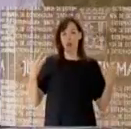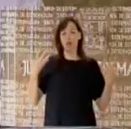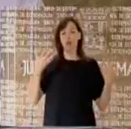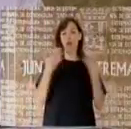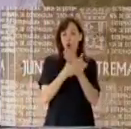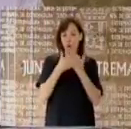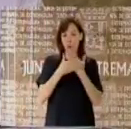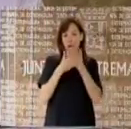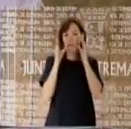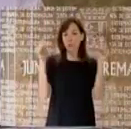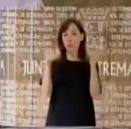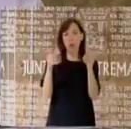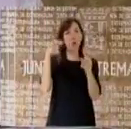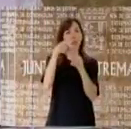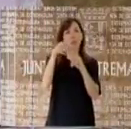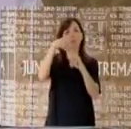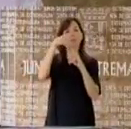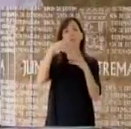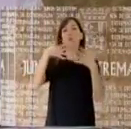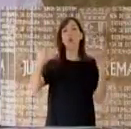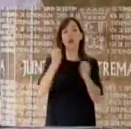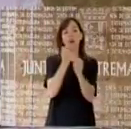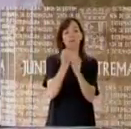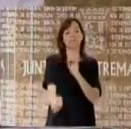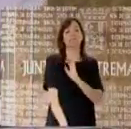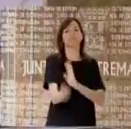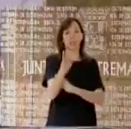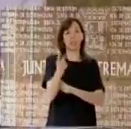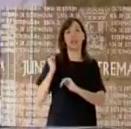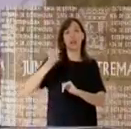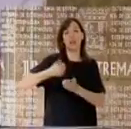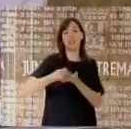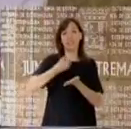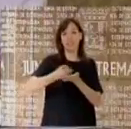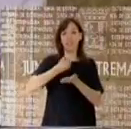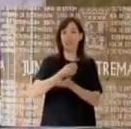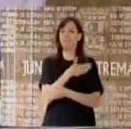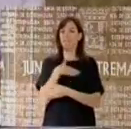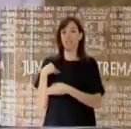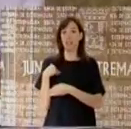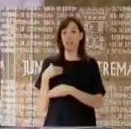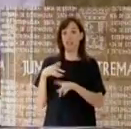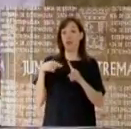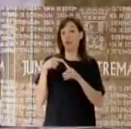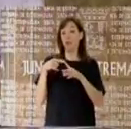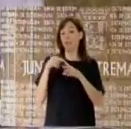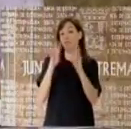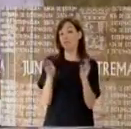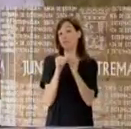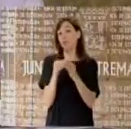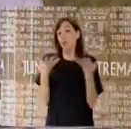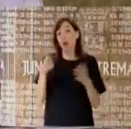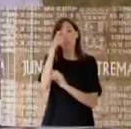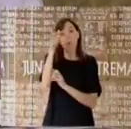la generación de empleo y de riqueza en una comarca y, como consecuencia, la fijación de la población al territorio.